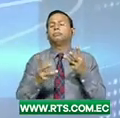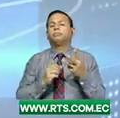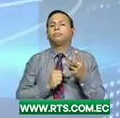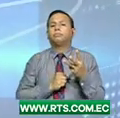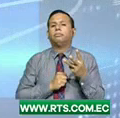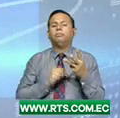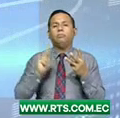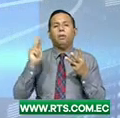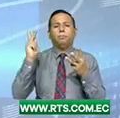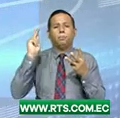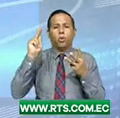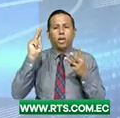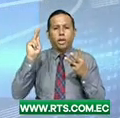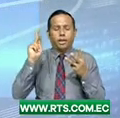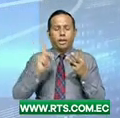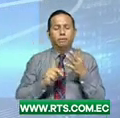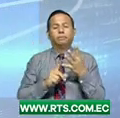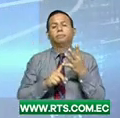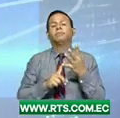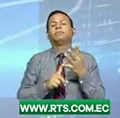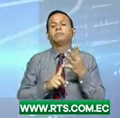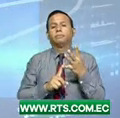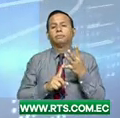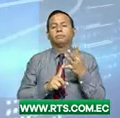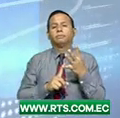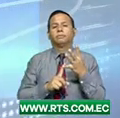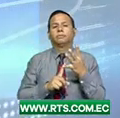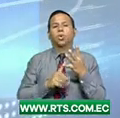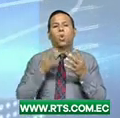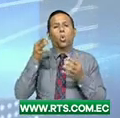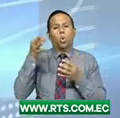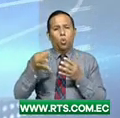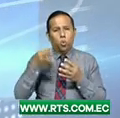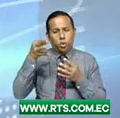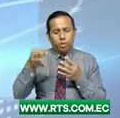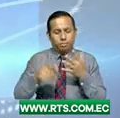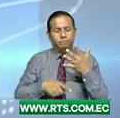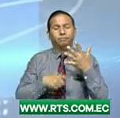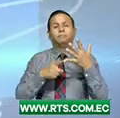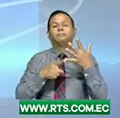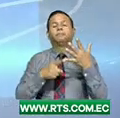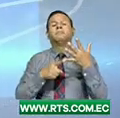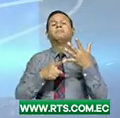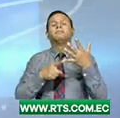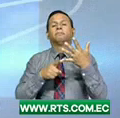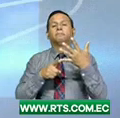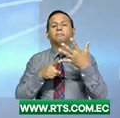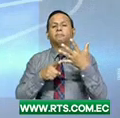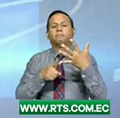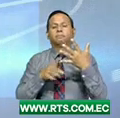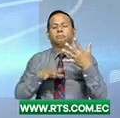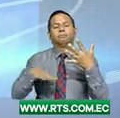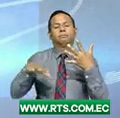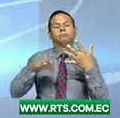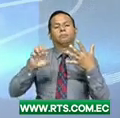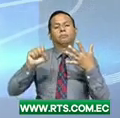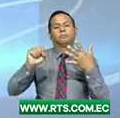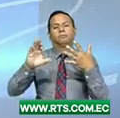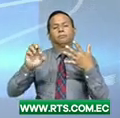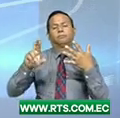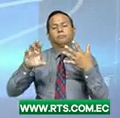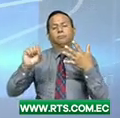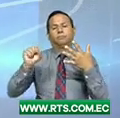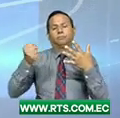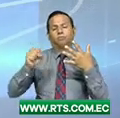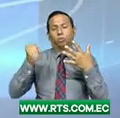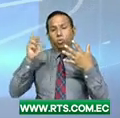encuentra Portete, el cuarto lugar lo ocupa el Cantón Durán, el quinto puesto le pertenece al Distrito Esteros y el